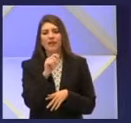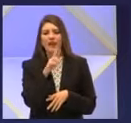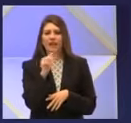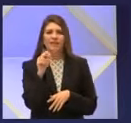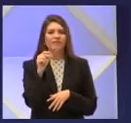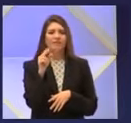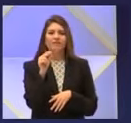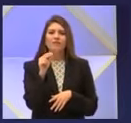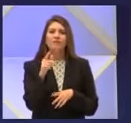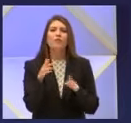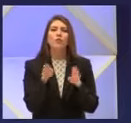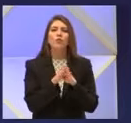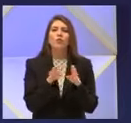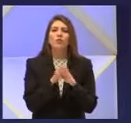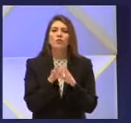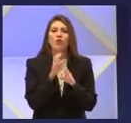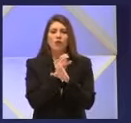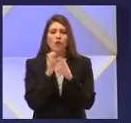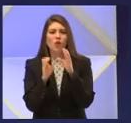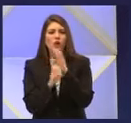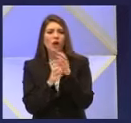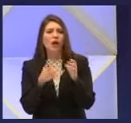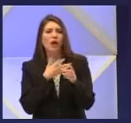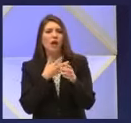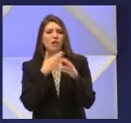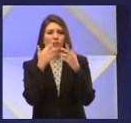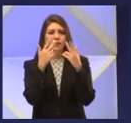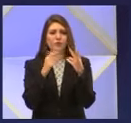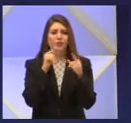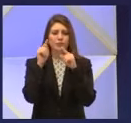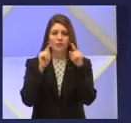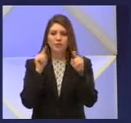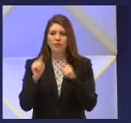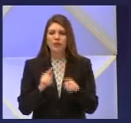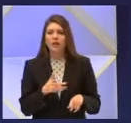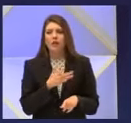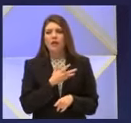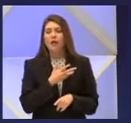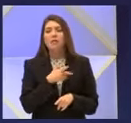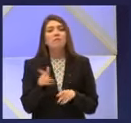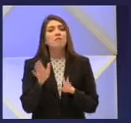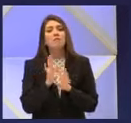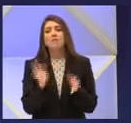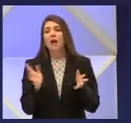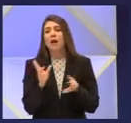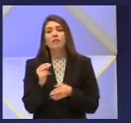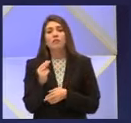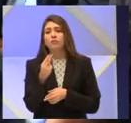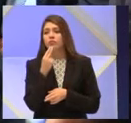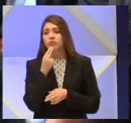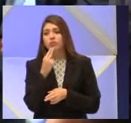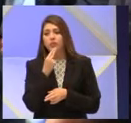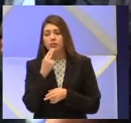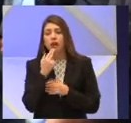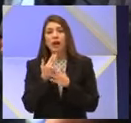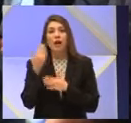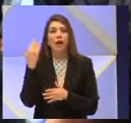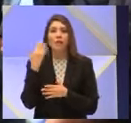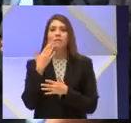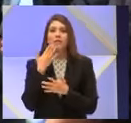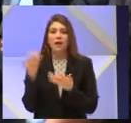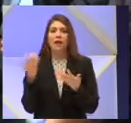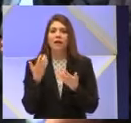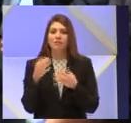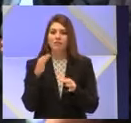están por allí pues sé que ya no son útiles que hicieron un trabajo importante y que de